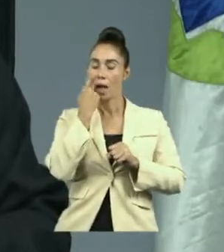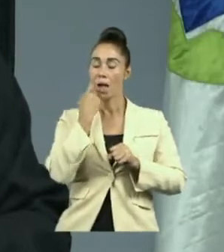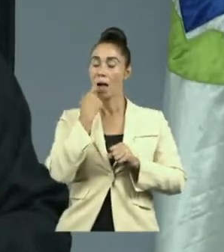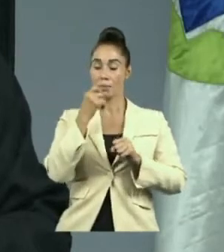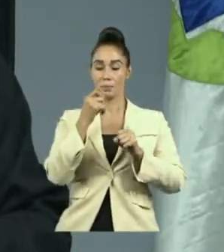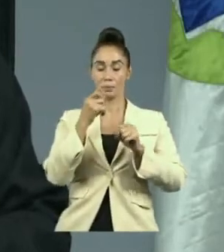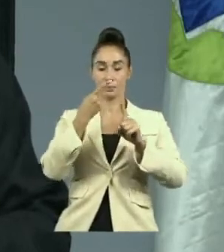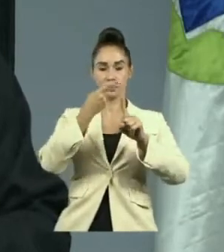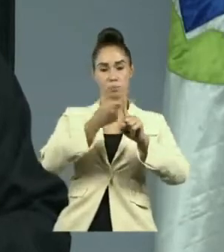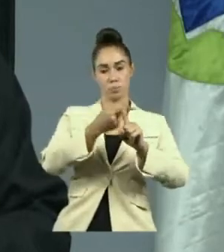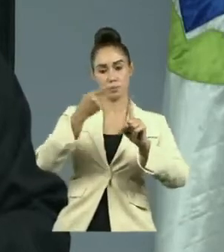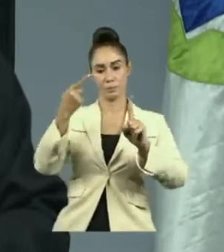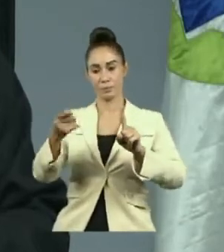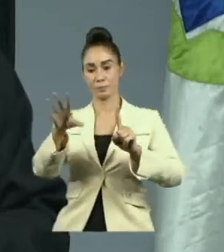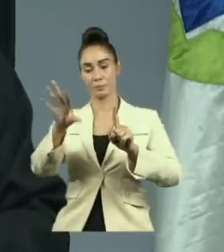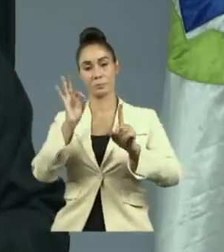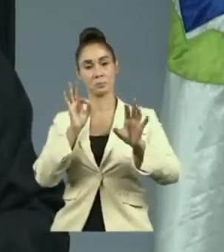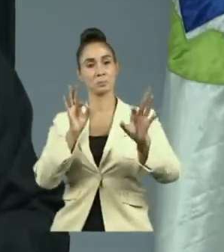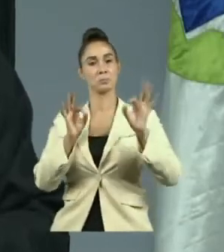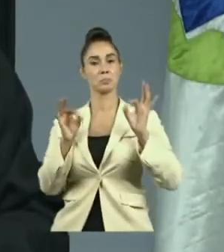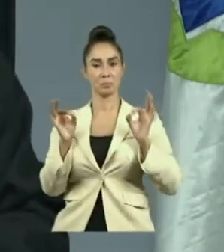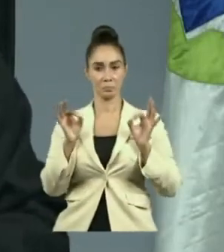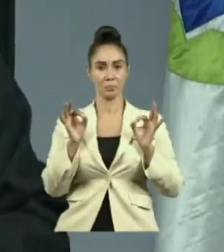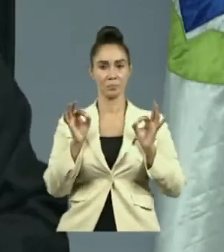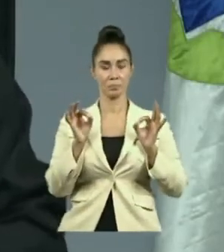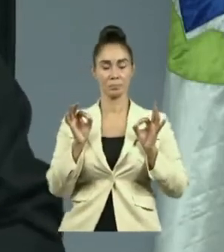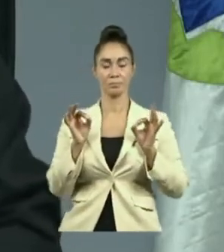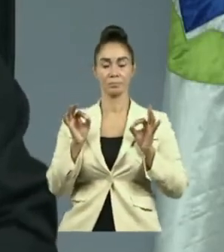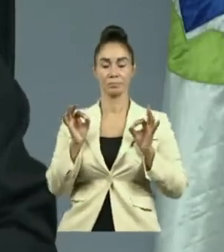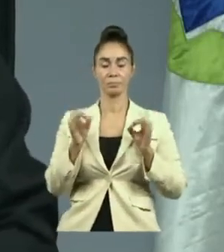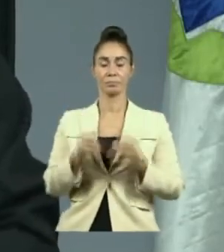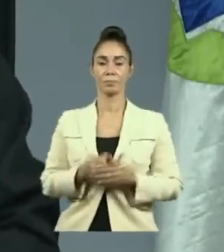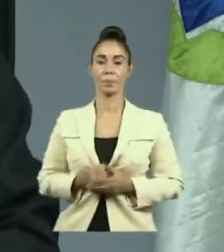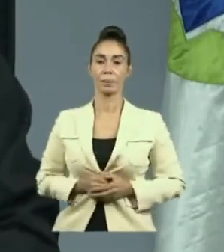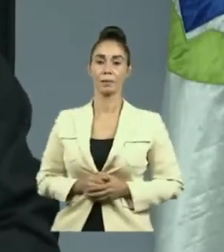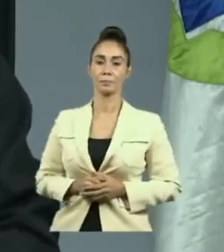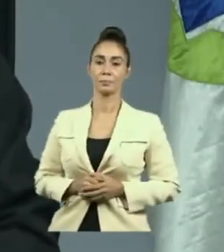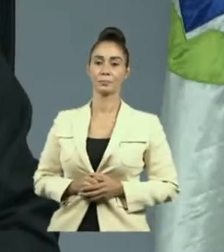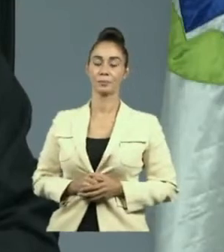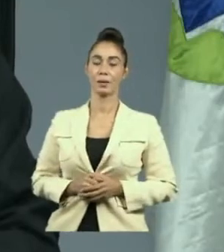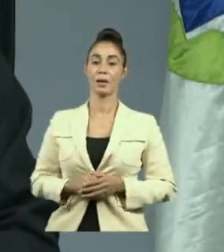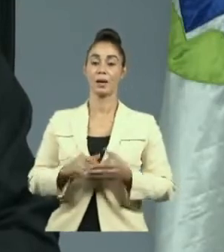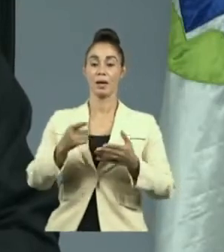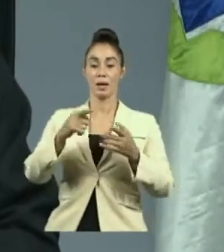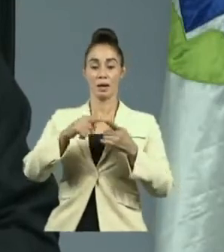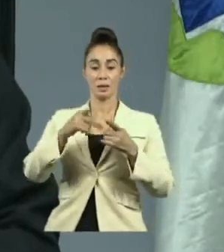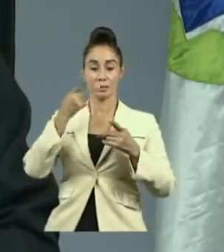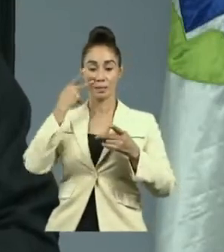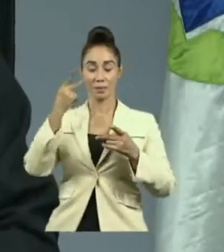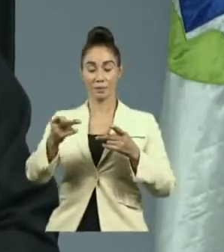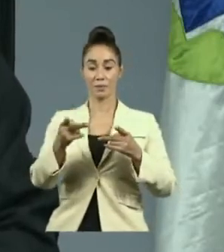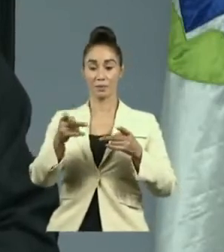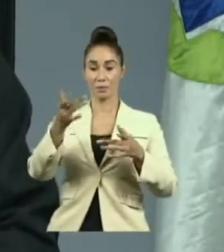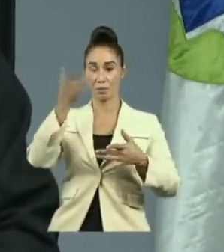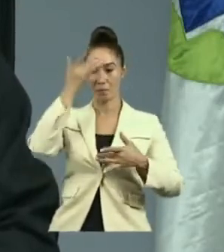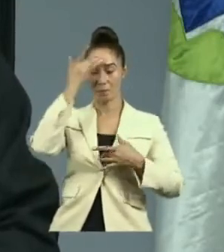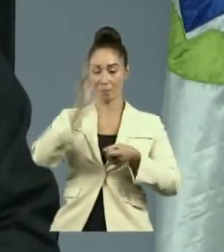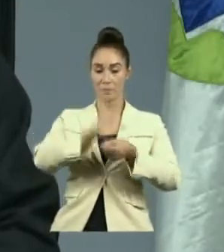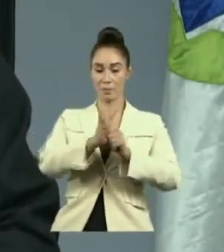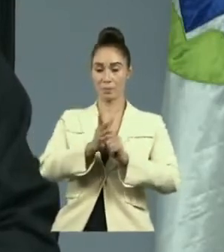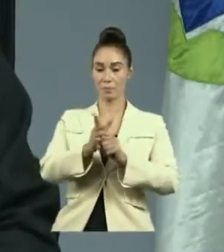de casos hasta su periodo de convalecencia y total recuperación